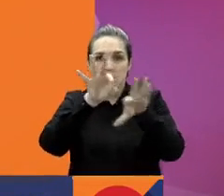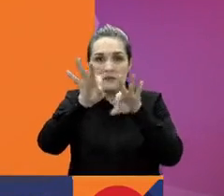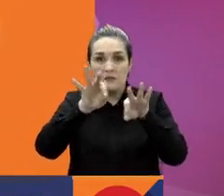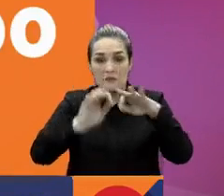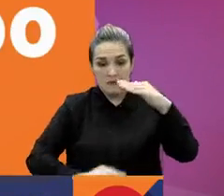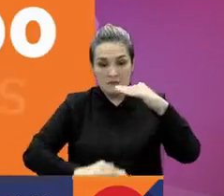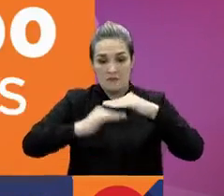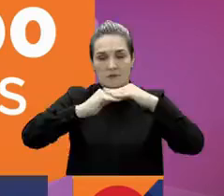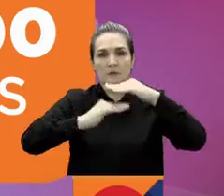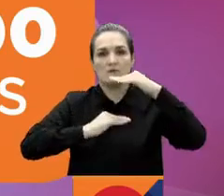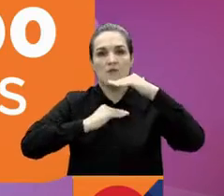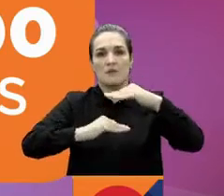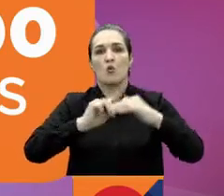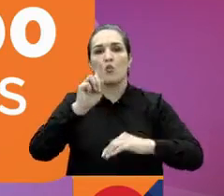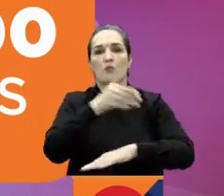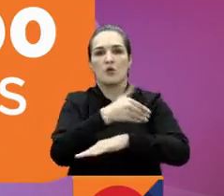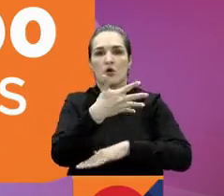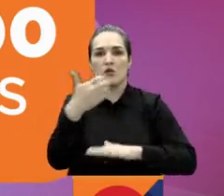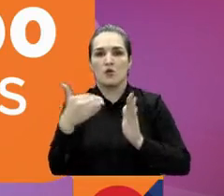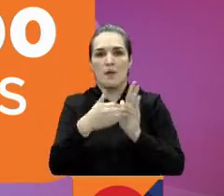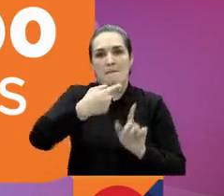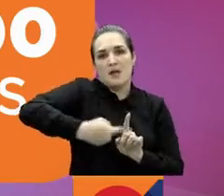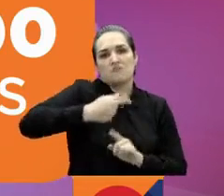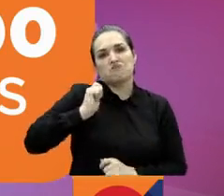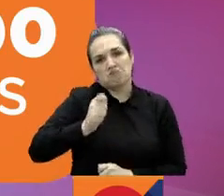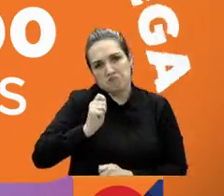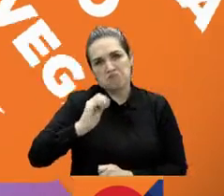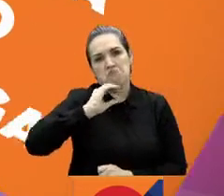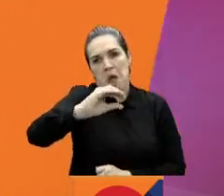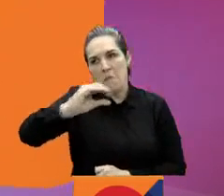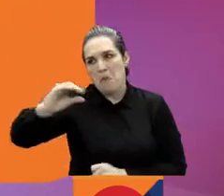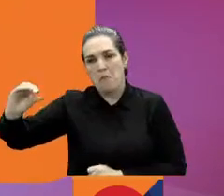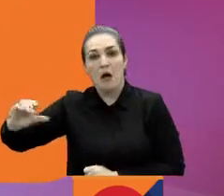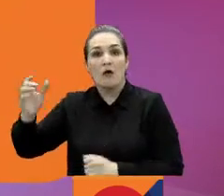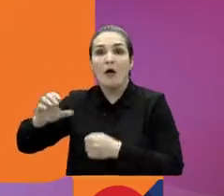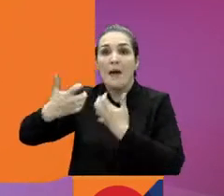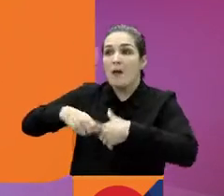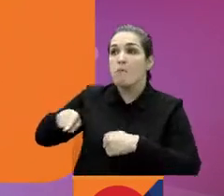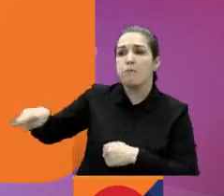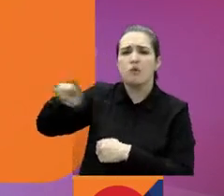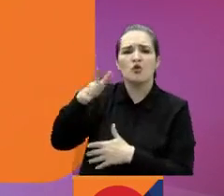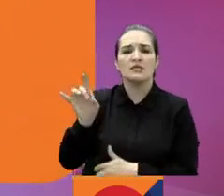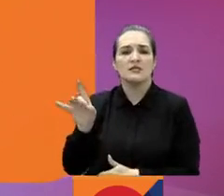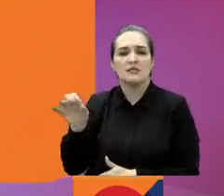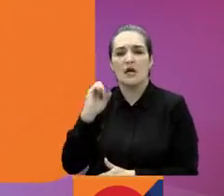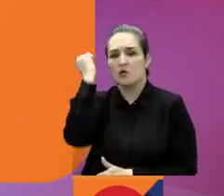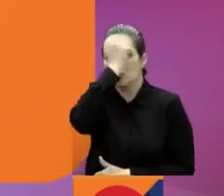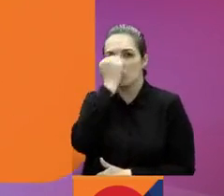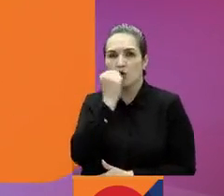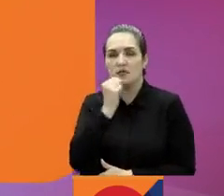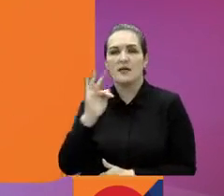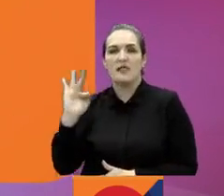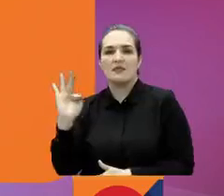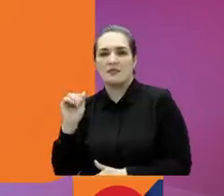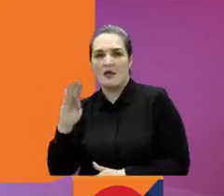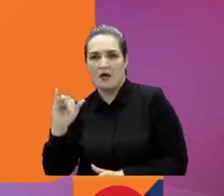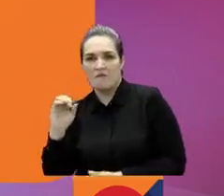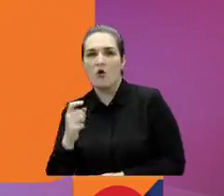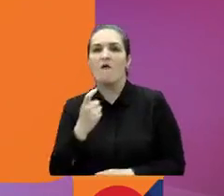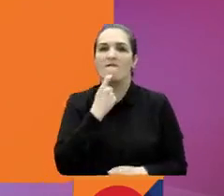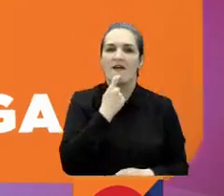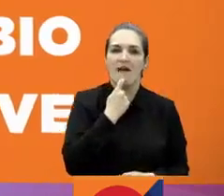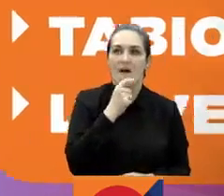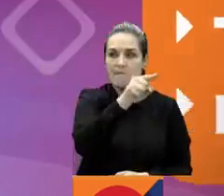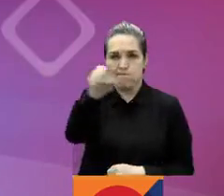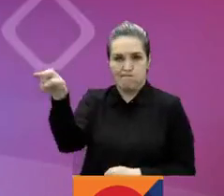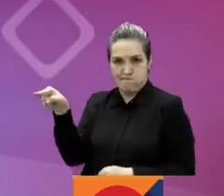1.500.000 pesos mensuales que se están ofreciendo en diferentes empresas de municipios como Chía, Soacha, Tabio y La Vega. Recuerde que